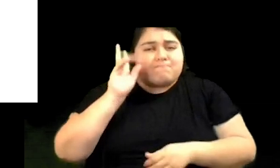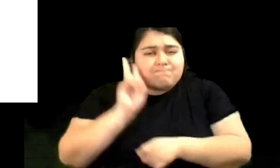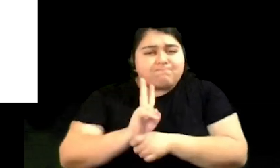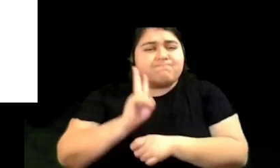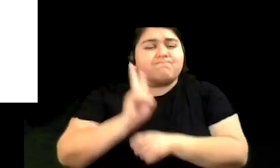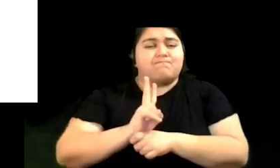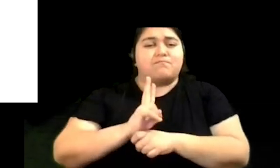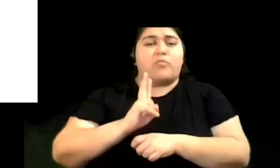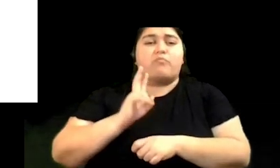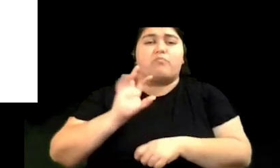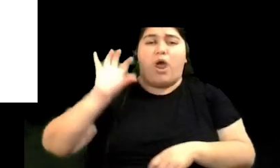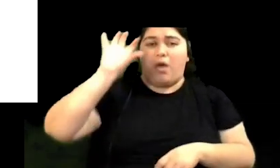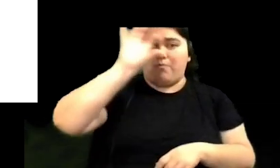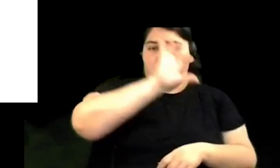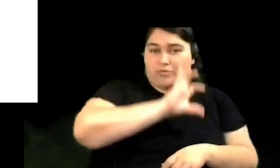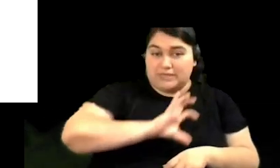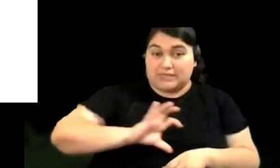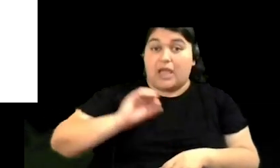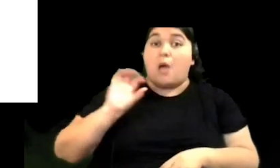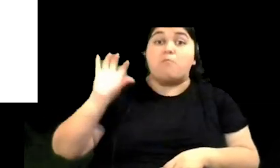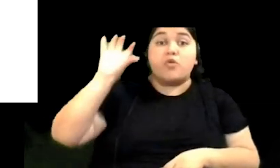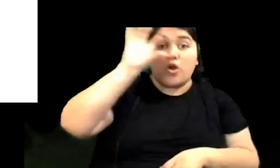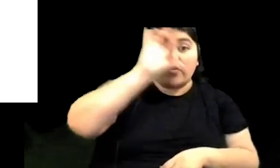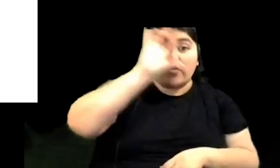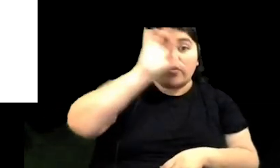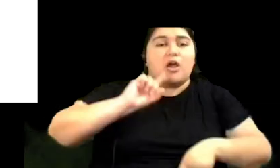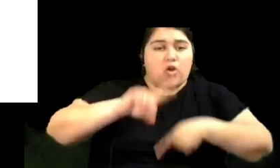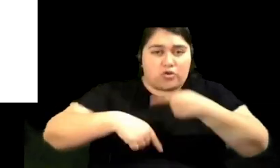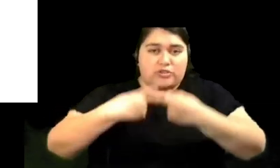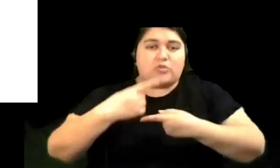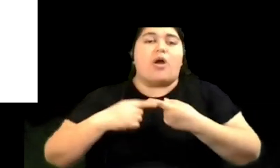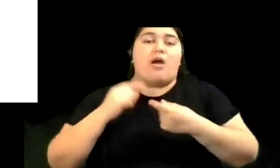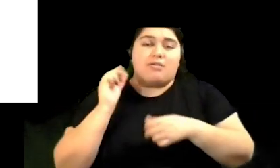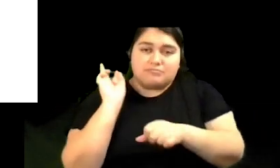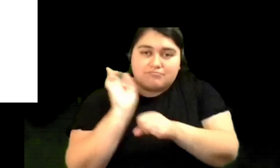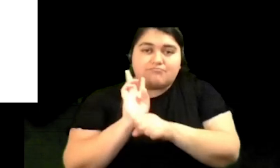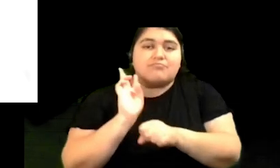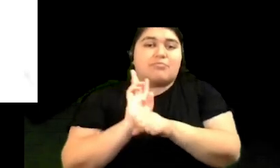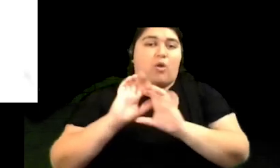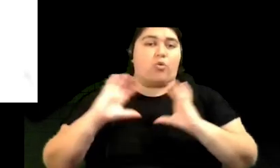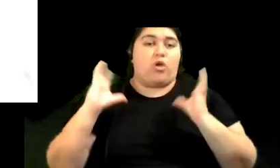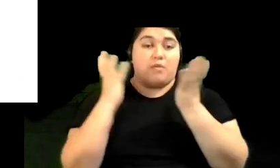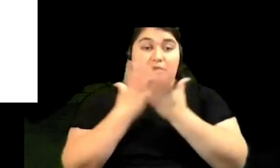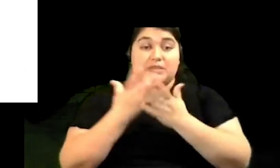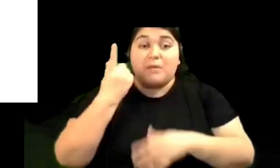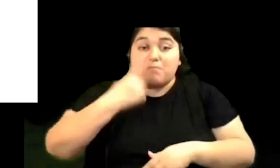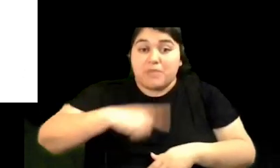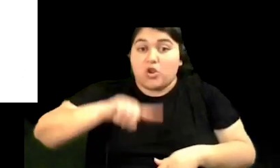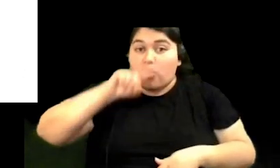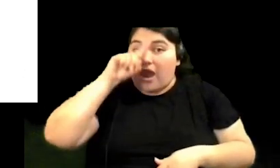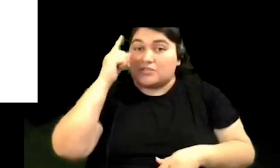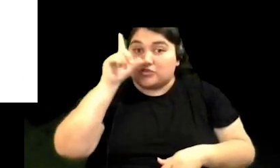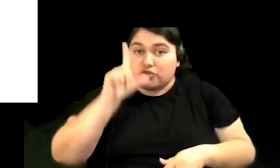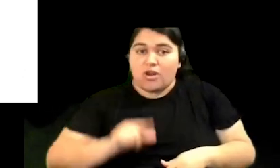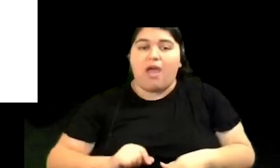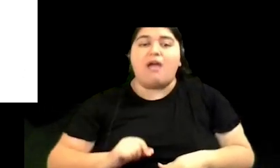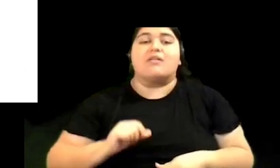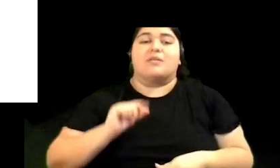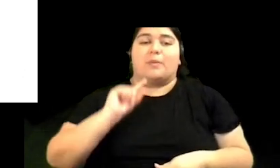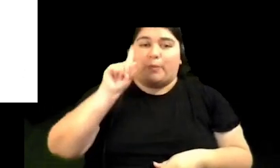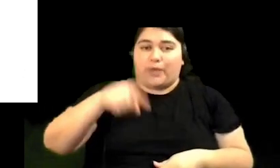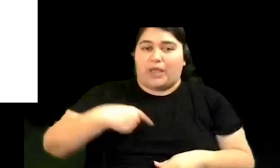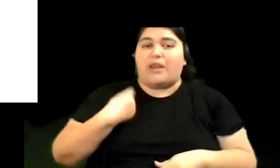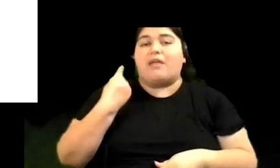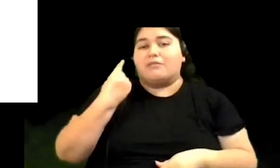distintas provincias, porque las provincias siguen teniendo el dominio sobre el ambiente, pero la política ambiental nacional va a generar el